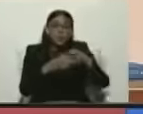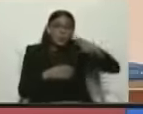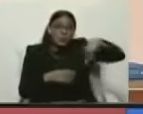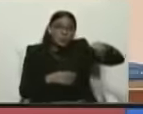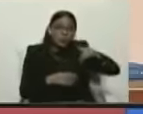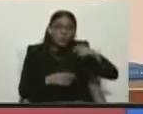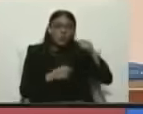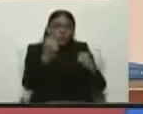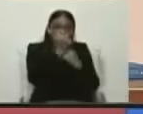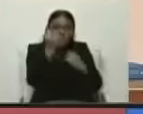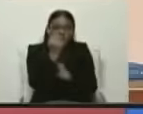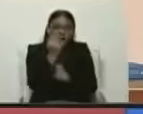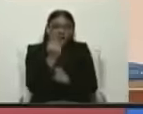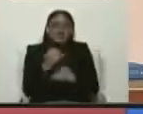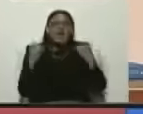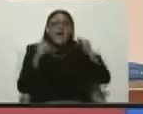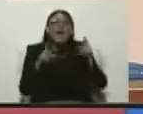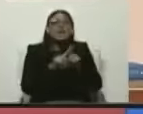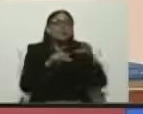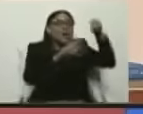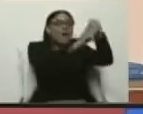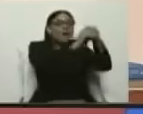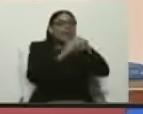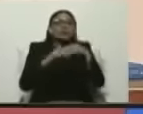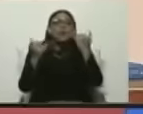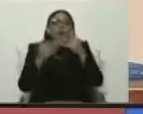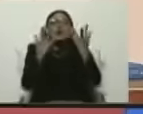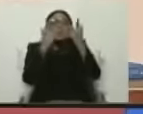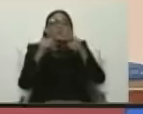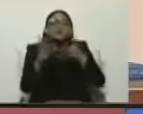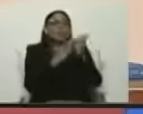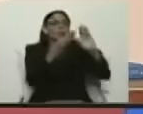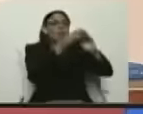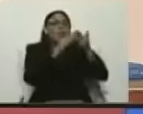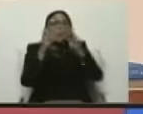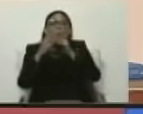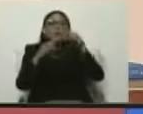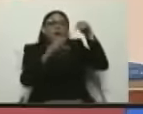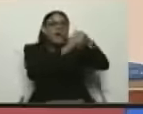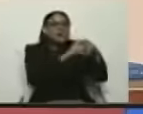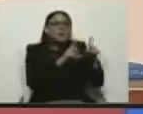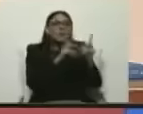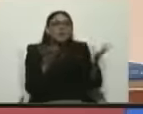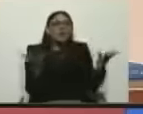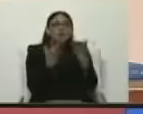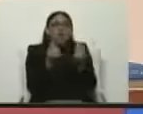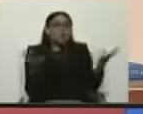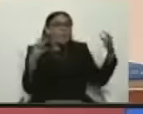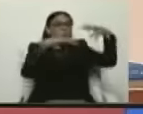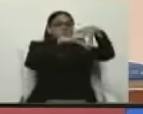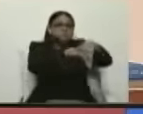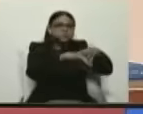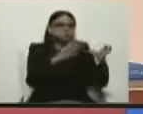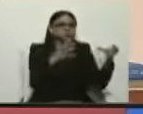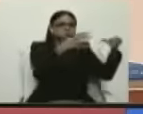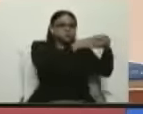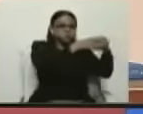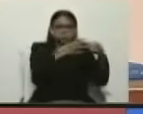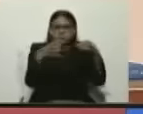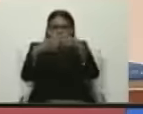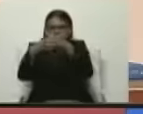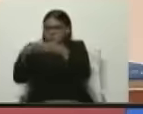un cierto número de comunidades que convergen ahí, que los pobladores en su